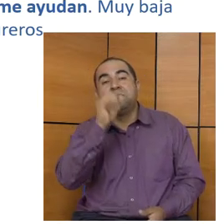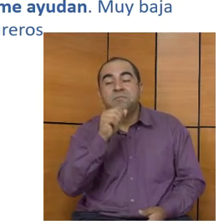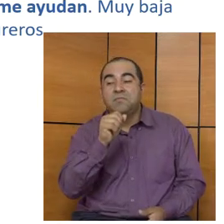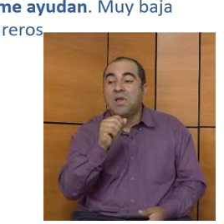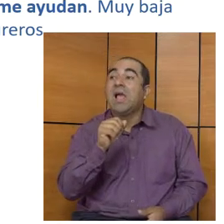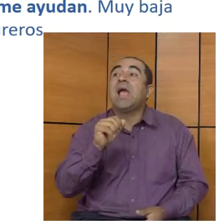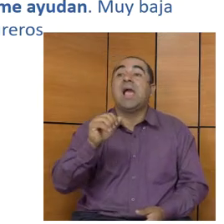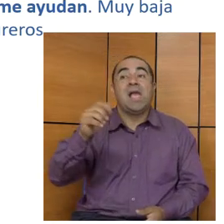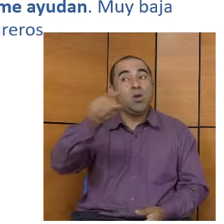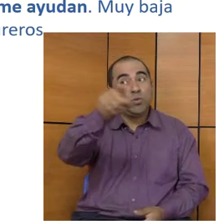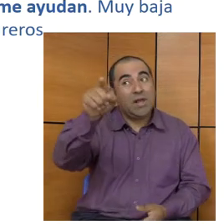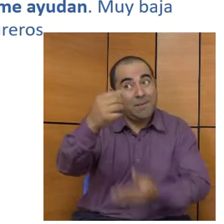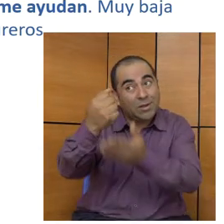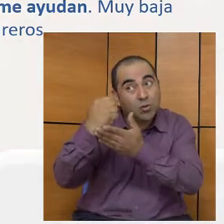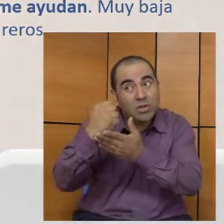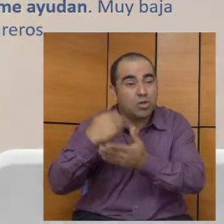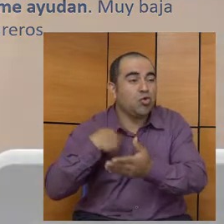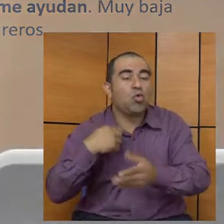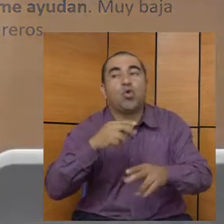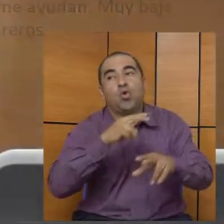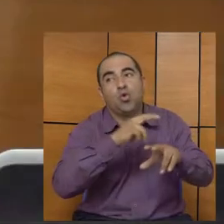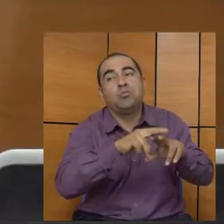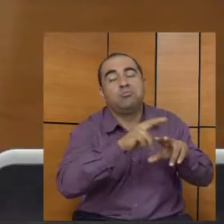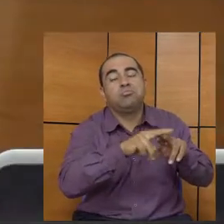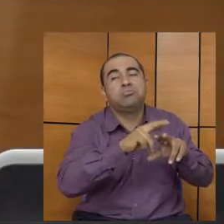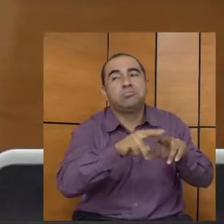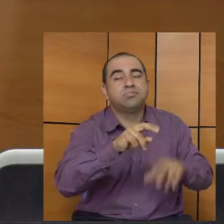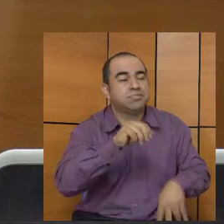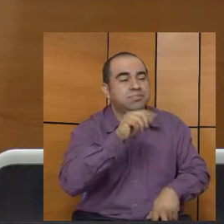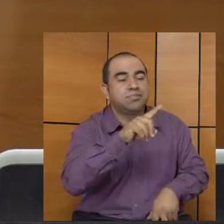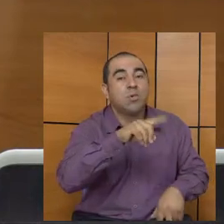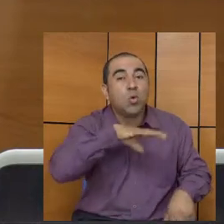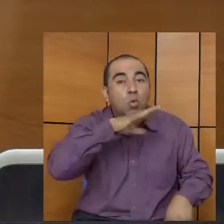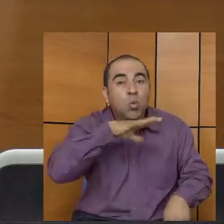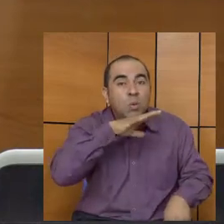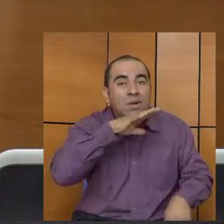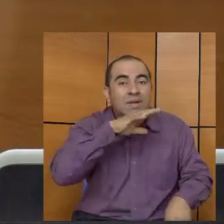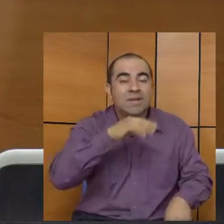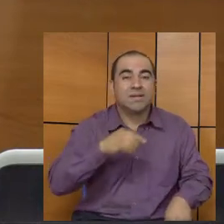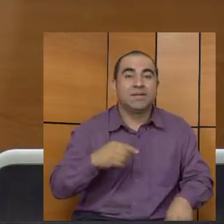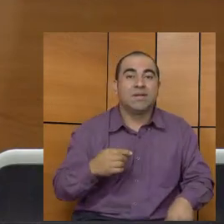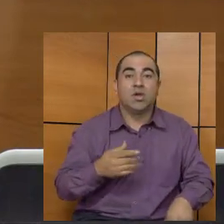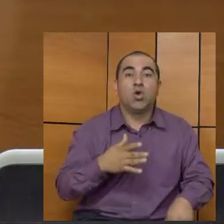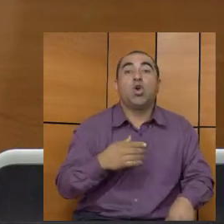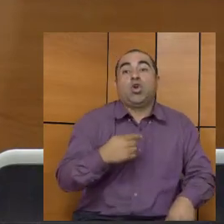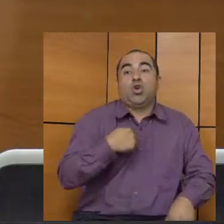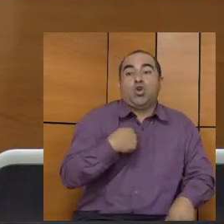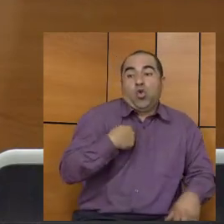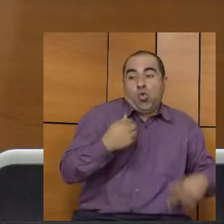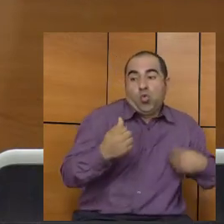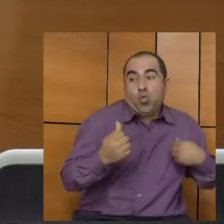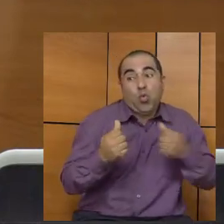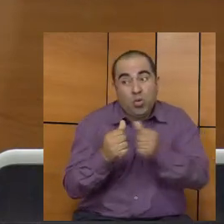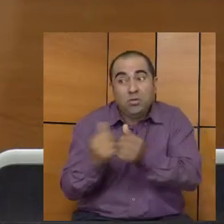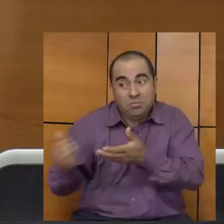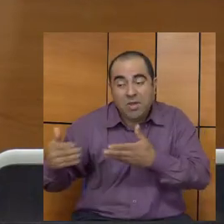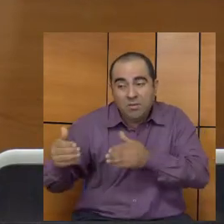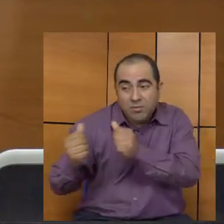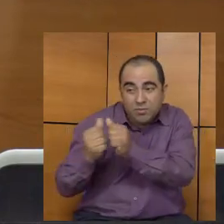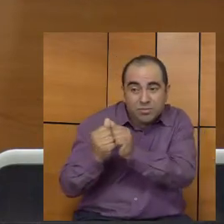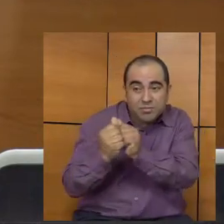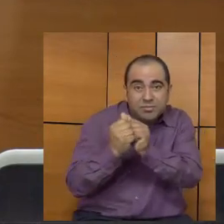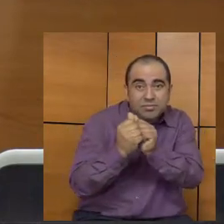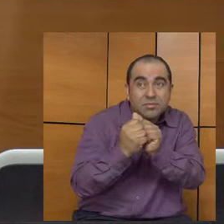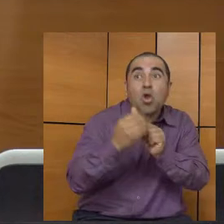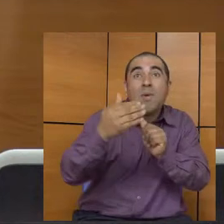ayuda necesaria. Si somos capaces de llevarlos, de acompañarlos a lo largo de este uso de